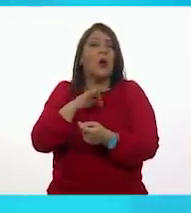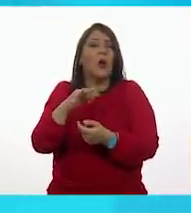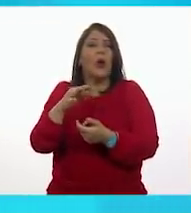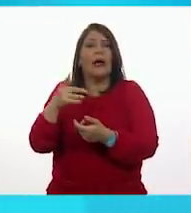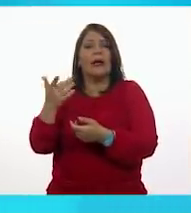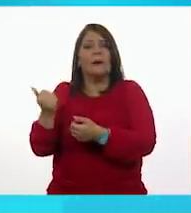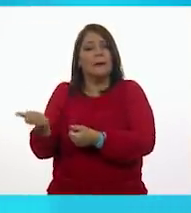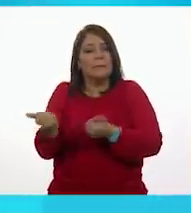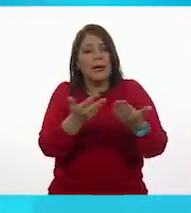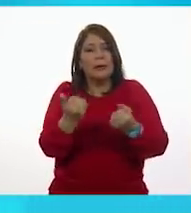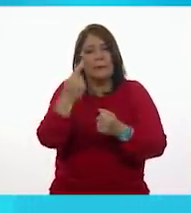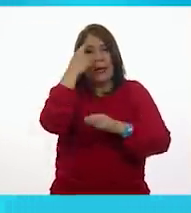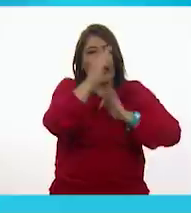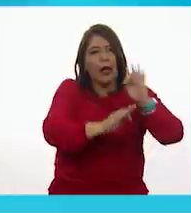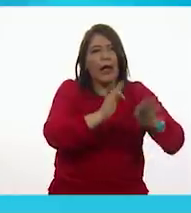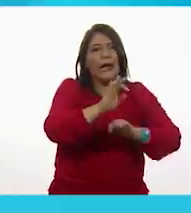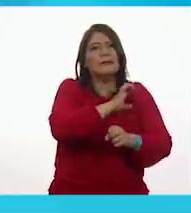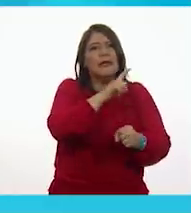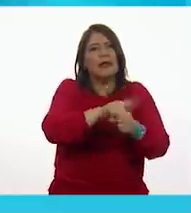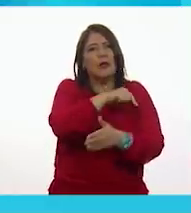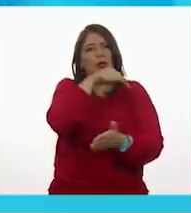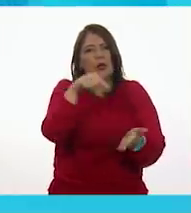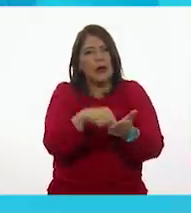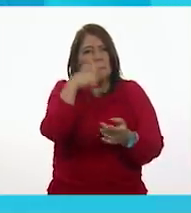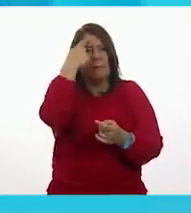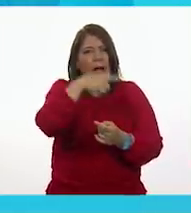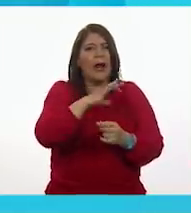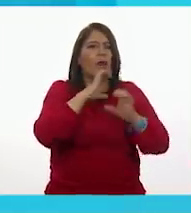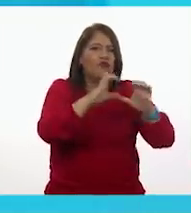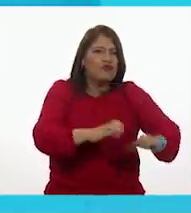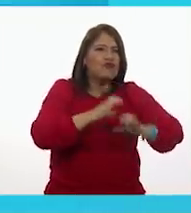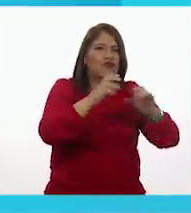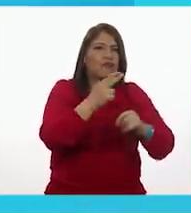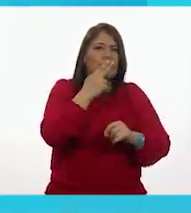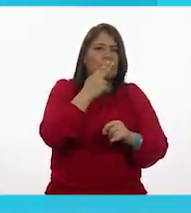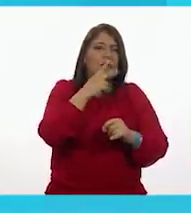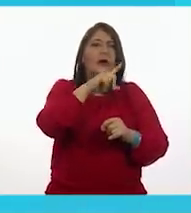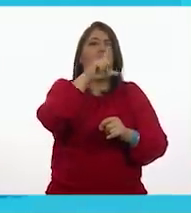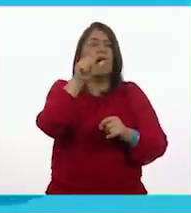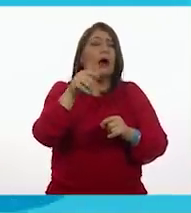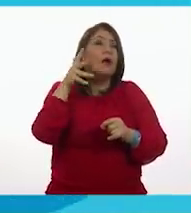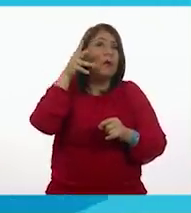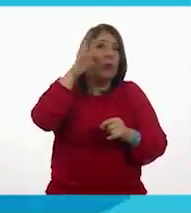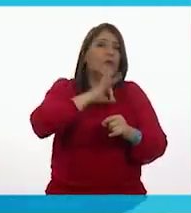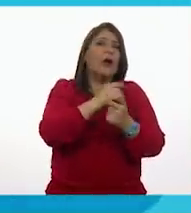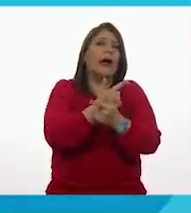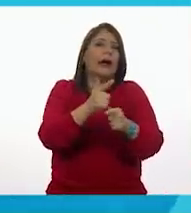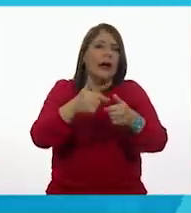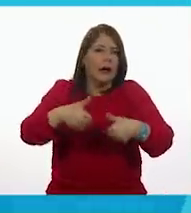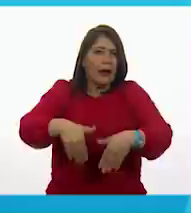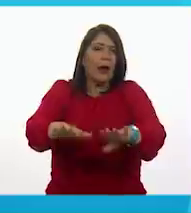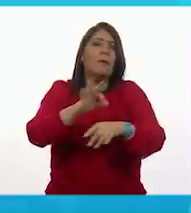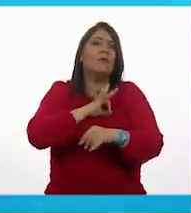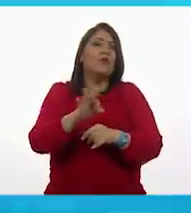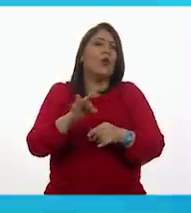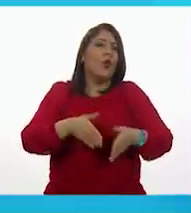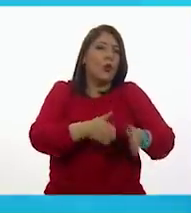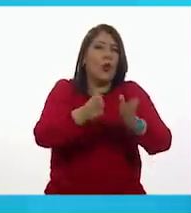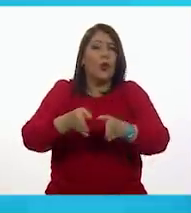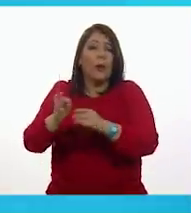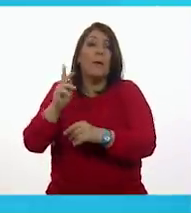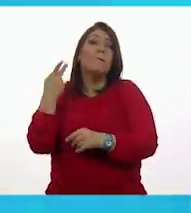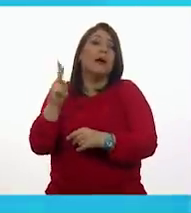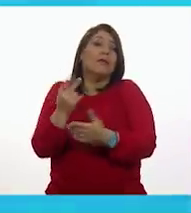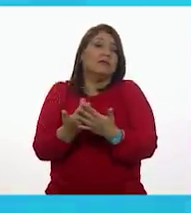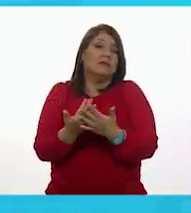en criaderos donde reciben cuidados especiales y esperan a ser liberados algún día cuando por fin